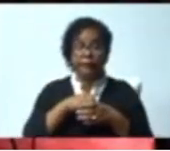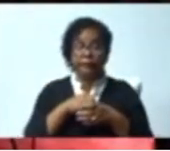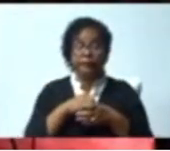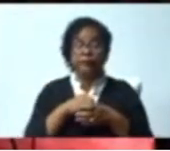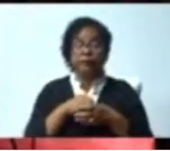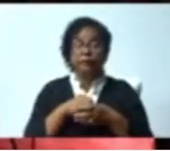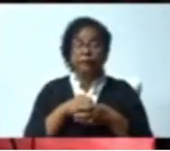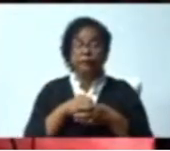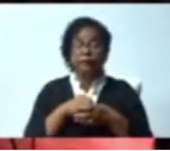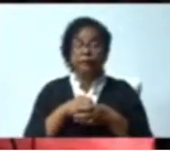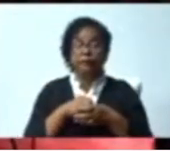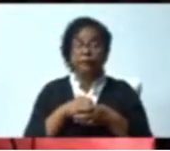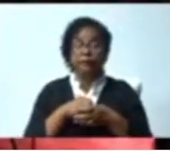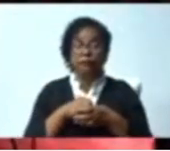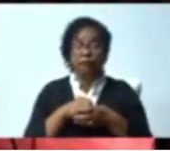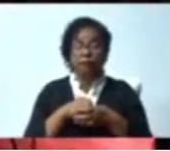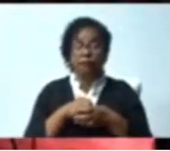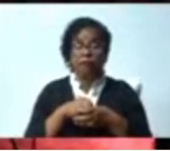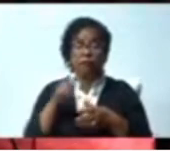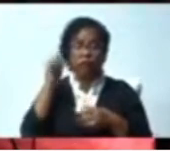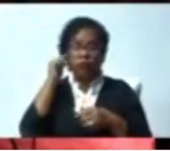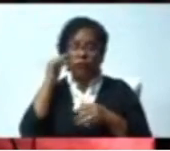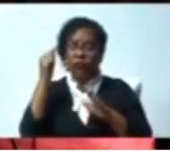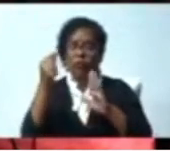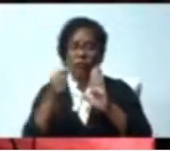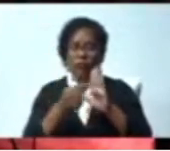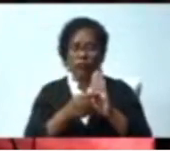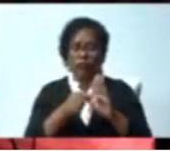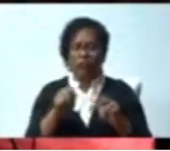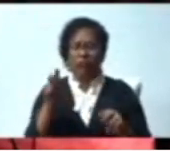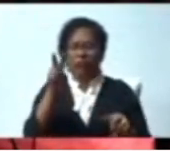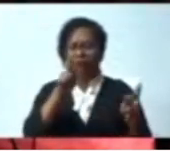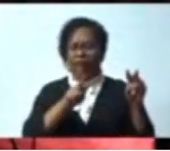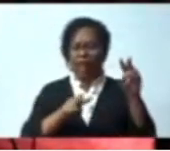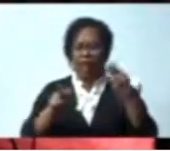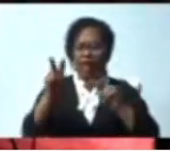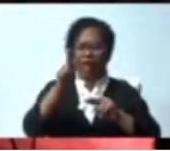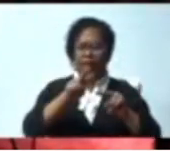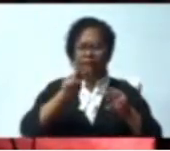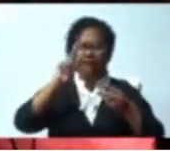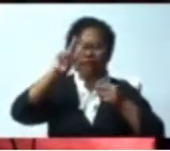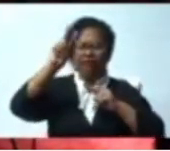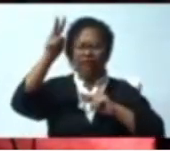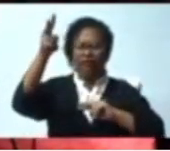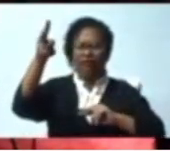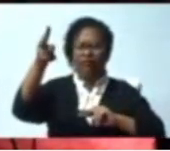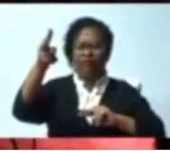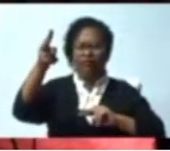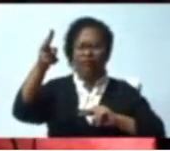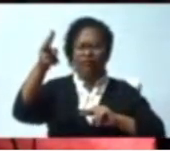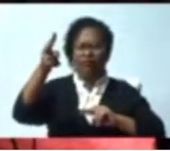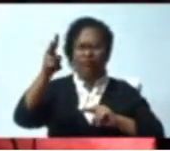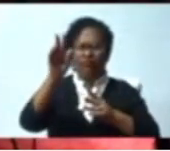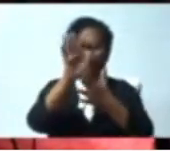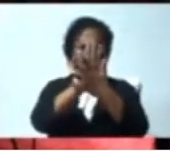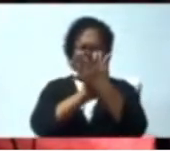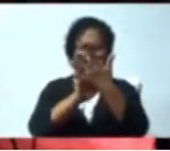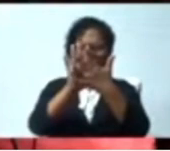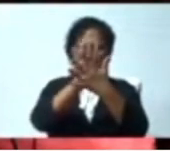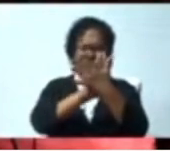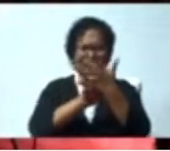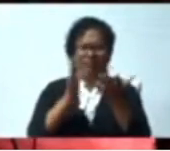siempre a confusión y comunicación en los trabajos de la Comisión, que es específicamente el